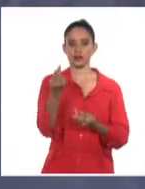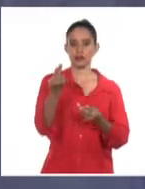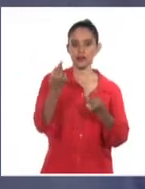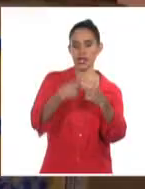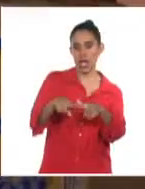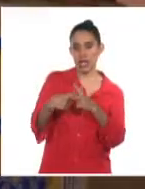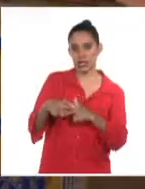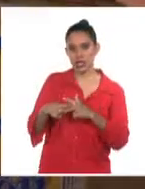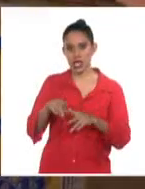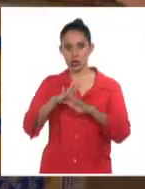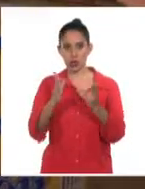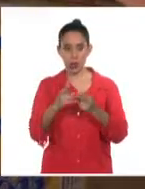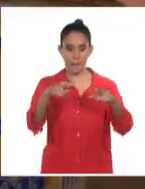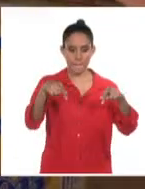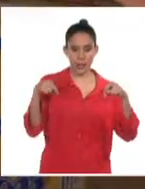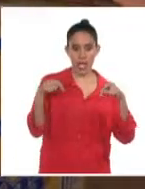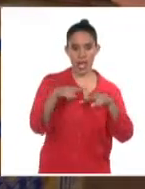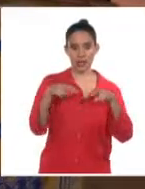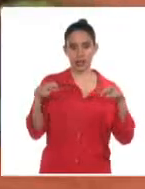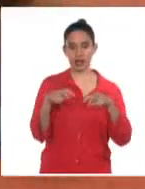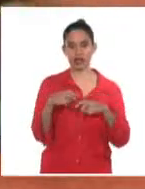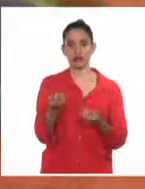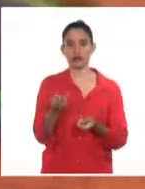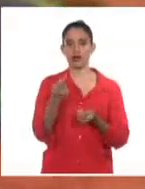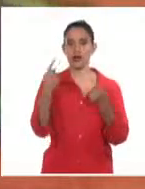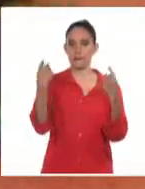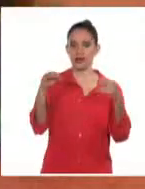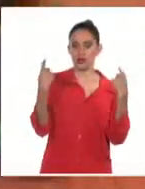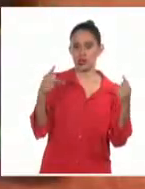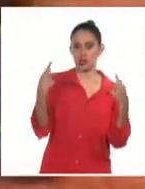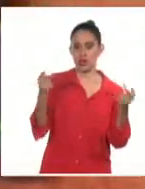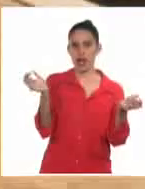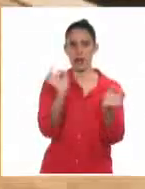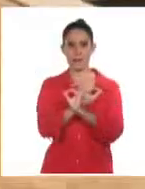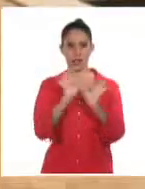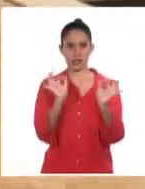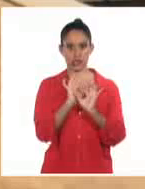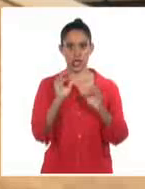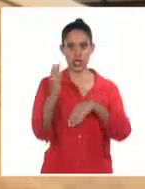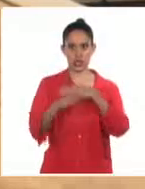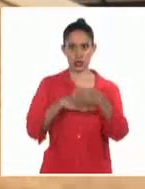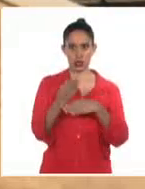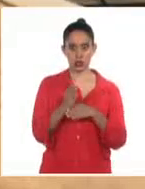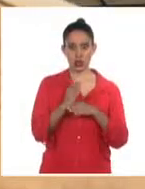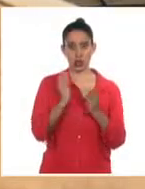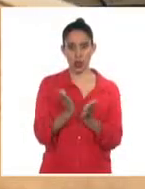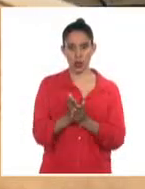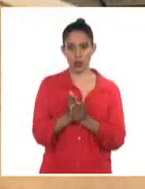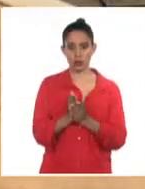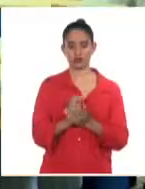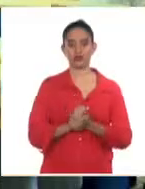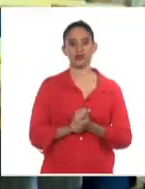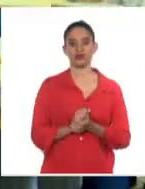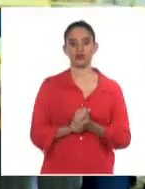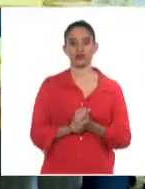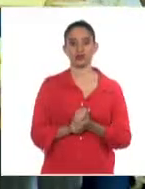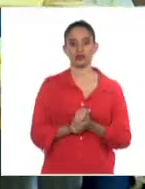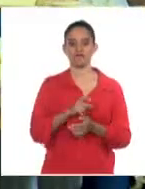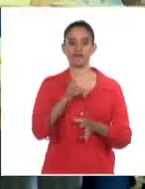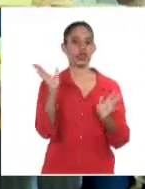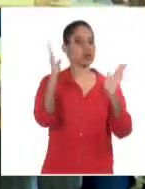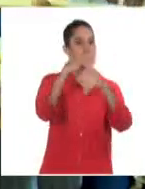reparando los parques. Habilidades que no son aún bien aprovechadas por el mercado de trabajo. No tiene una